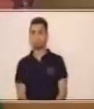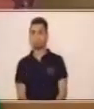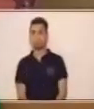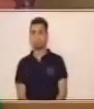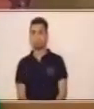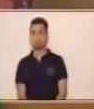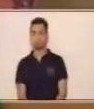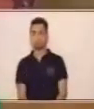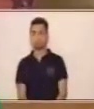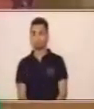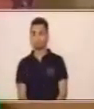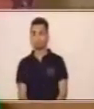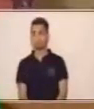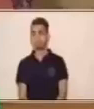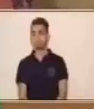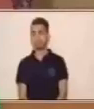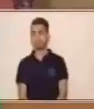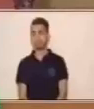Abrimos.